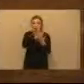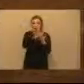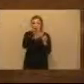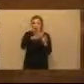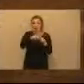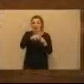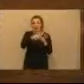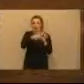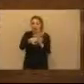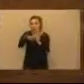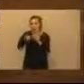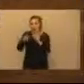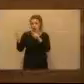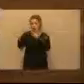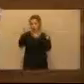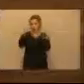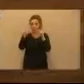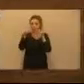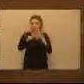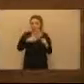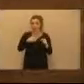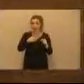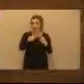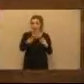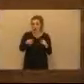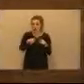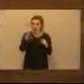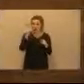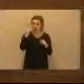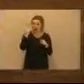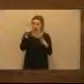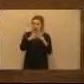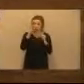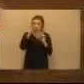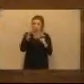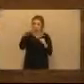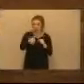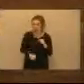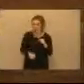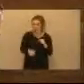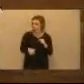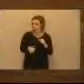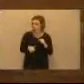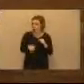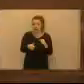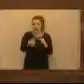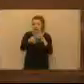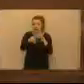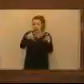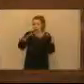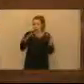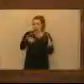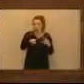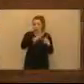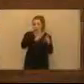danza. El patrimonio musical asturiano es muy amplio, entendemos que es complicado acometer todas las